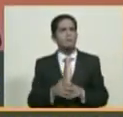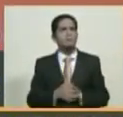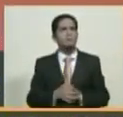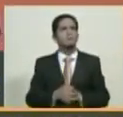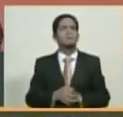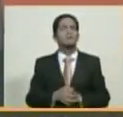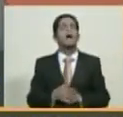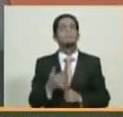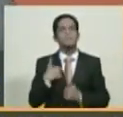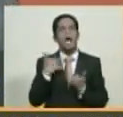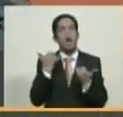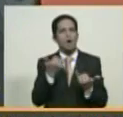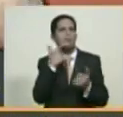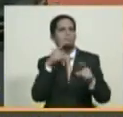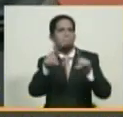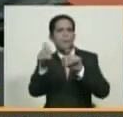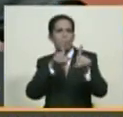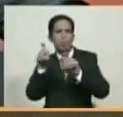las preguntas.